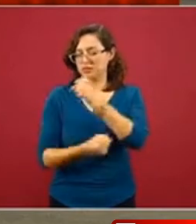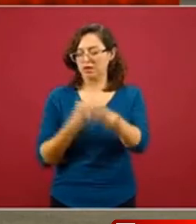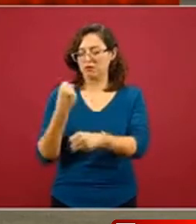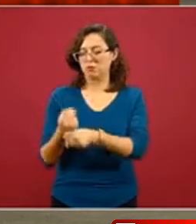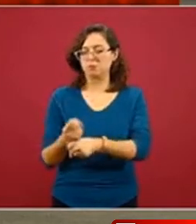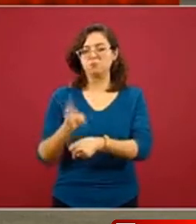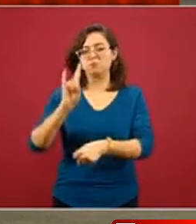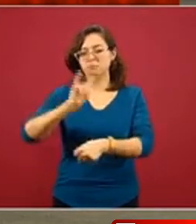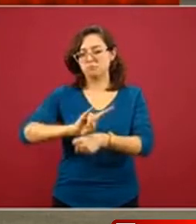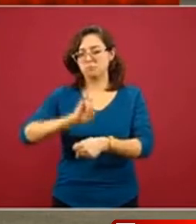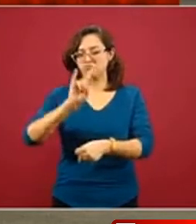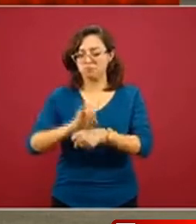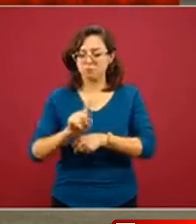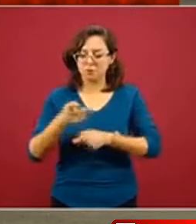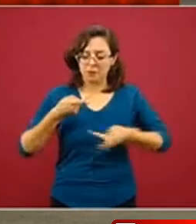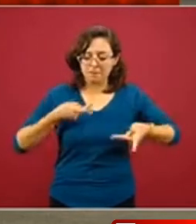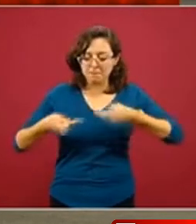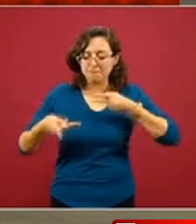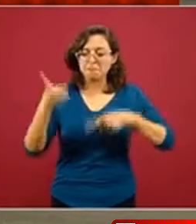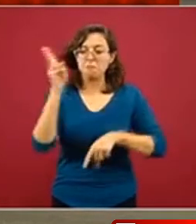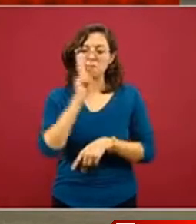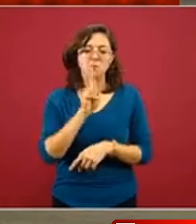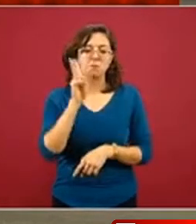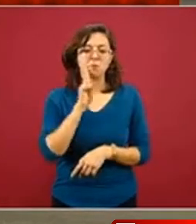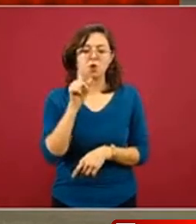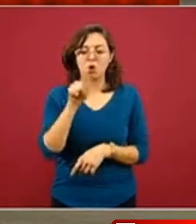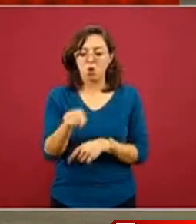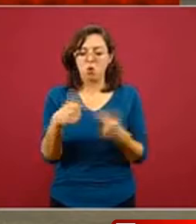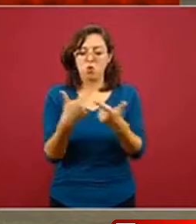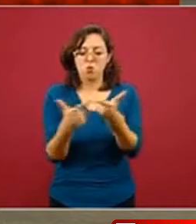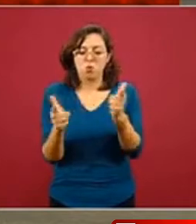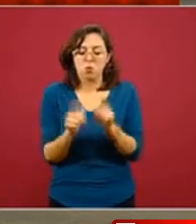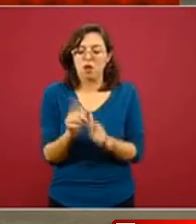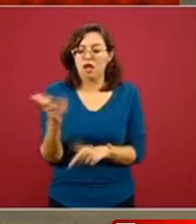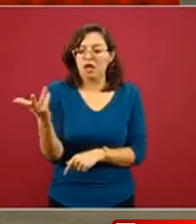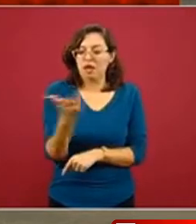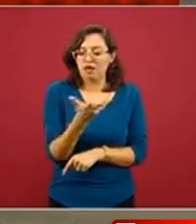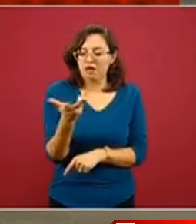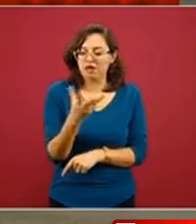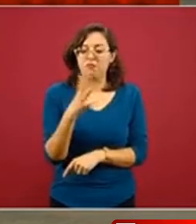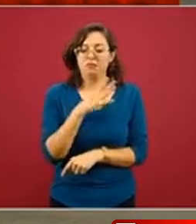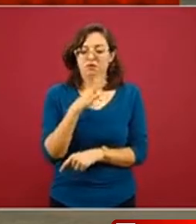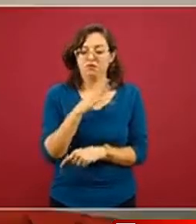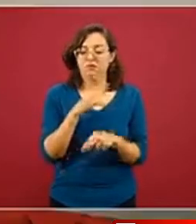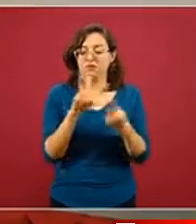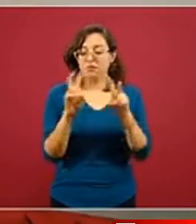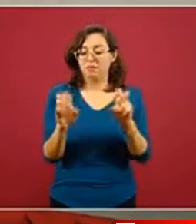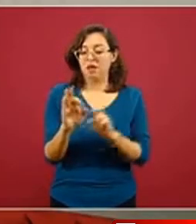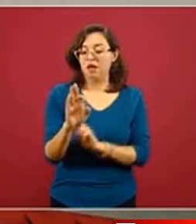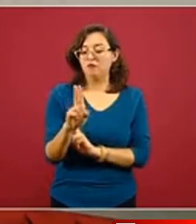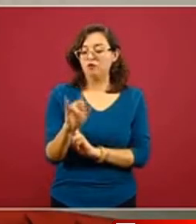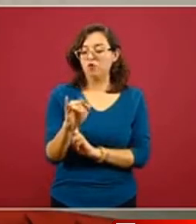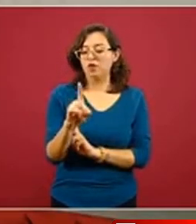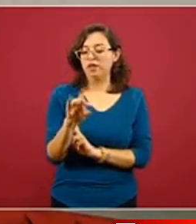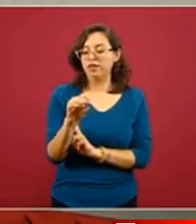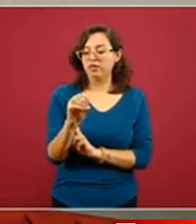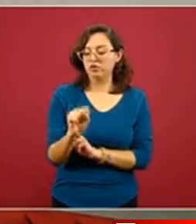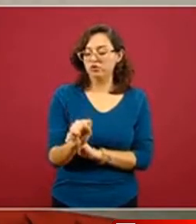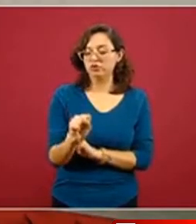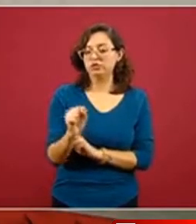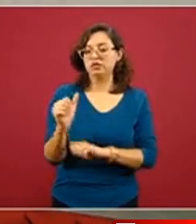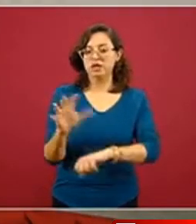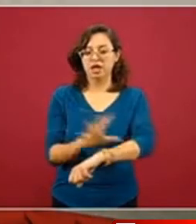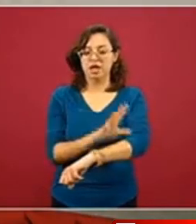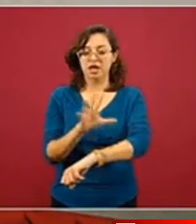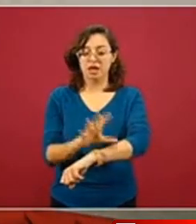hace este grupo? Que hay una que es de fluidos y energéticos. No se nos olvide que en los hospitales se